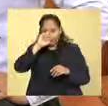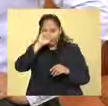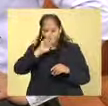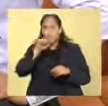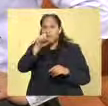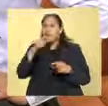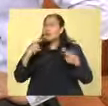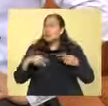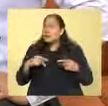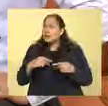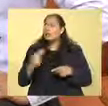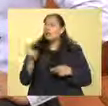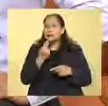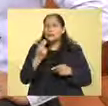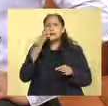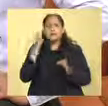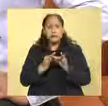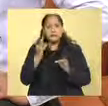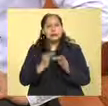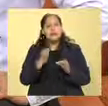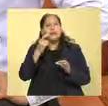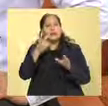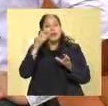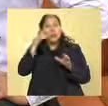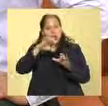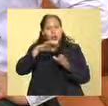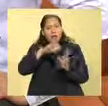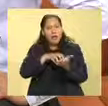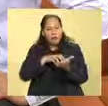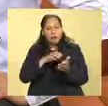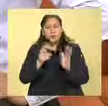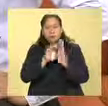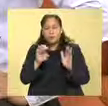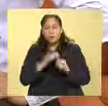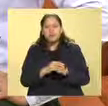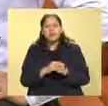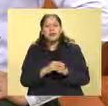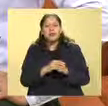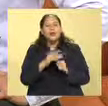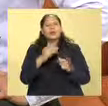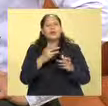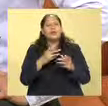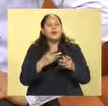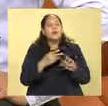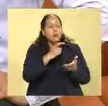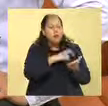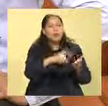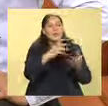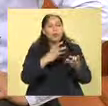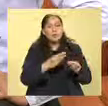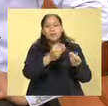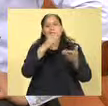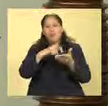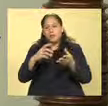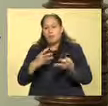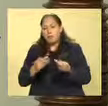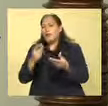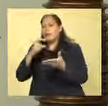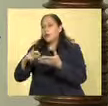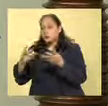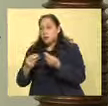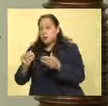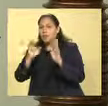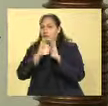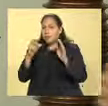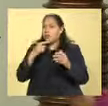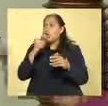que la gente pueda ahorrar. Se habla mucho de compras a granel. A lo mejor la gente puede decir, no, pero es que yo apenas si tengo para comprar un kilo